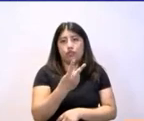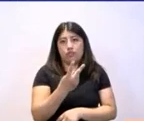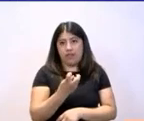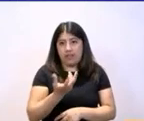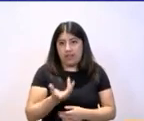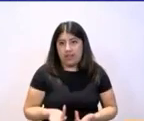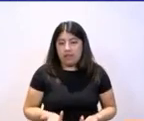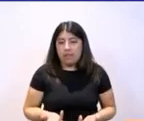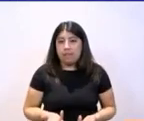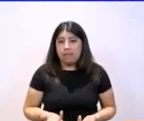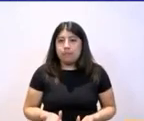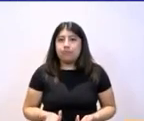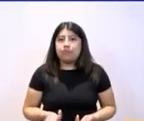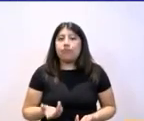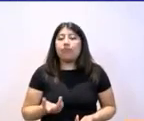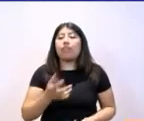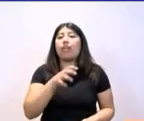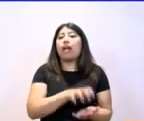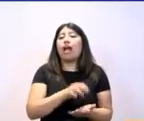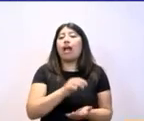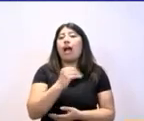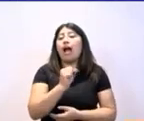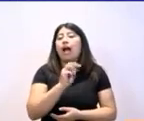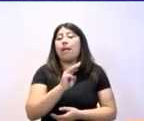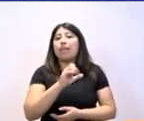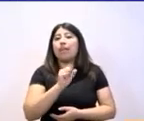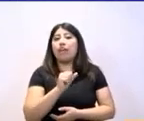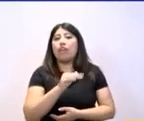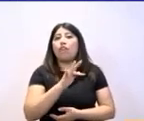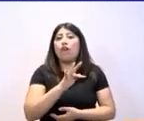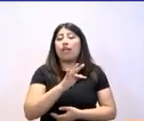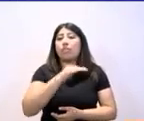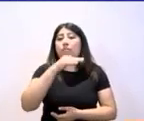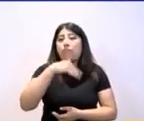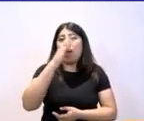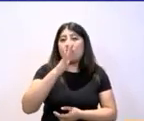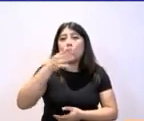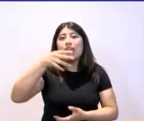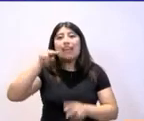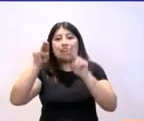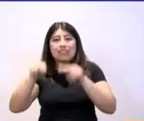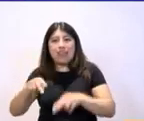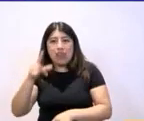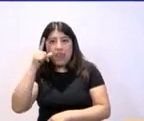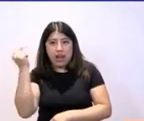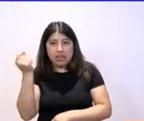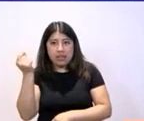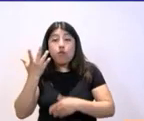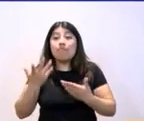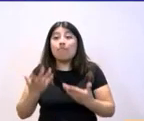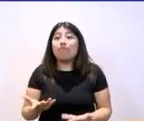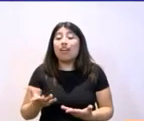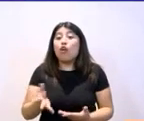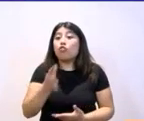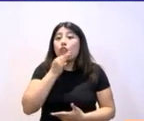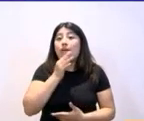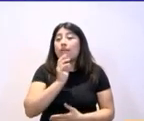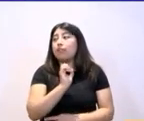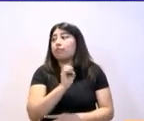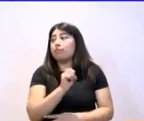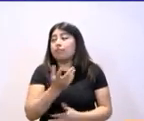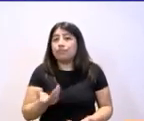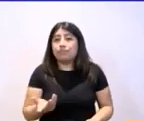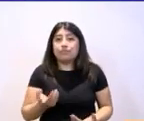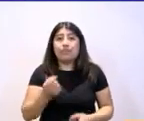comunidad autónoma, en el KPDP de Fuenmayor y en la residencia del Ardero. Sin embargo, siguen mirando para otro lado. Las